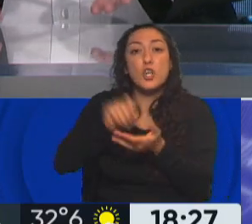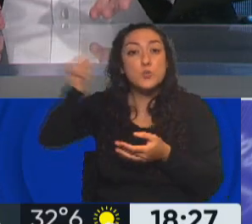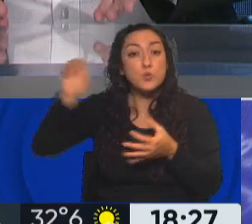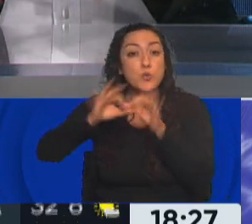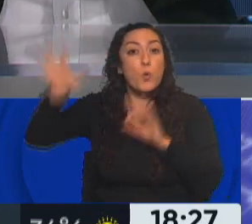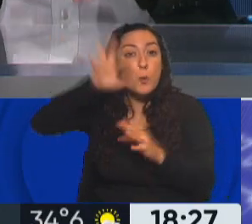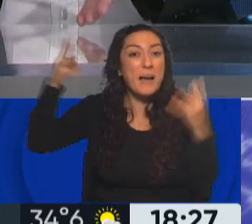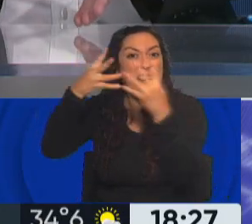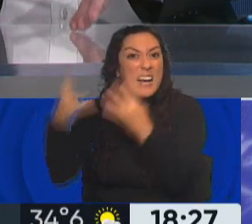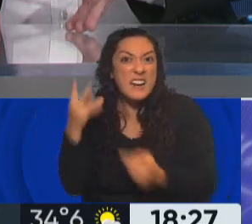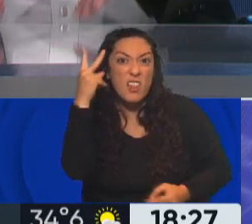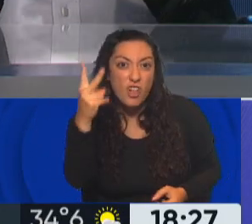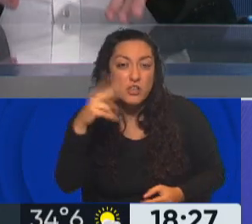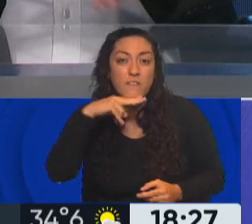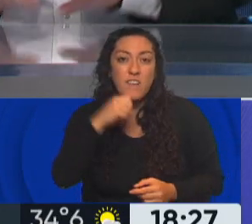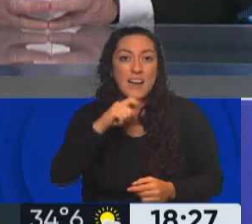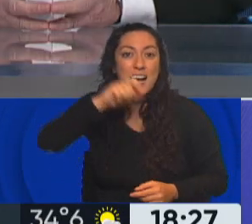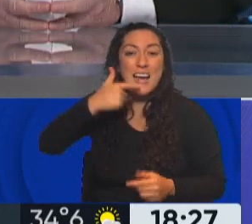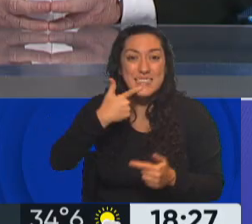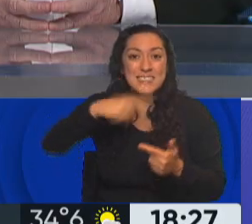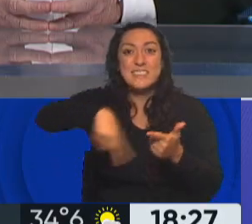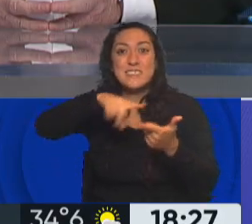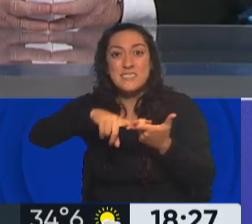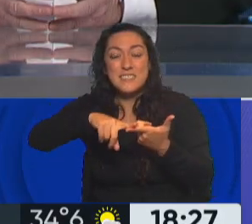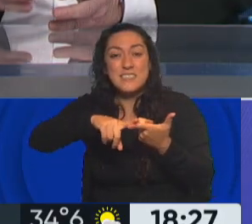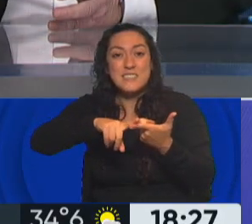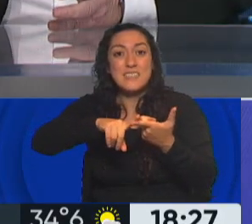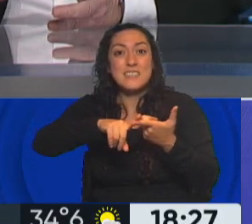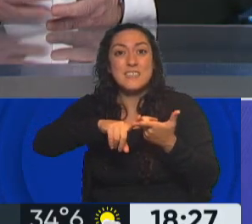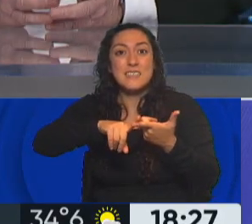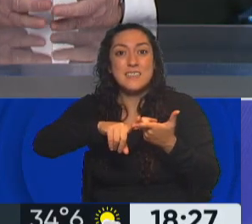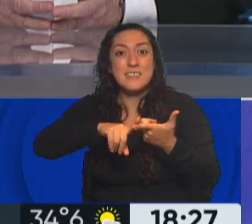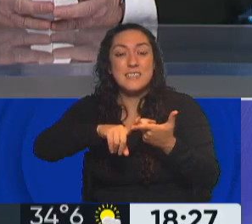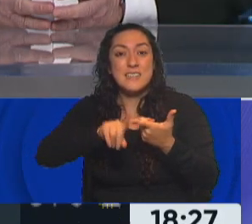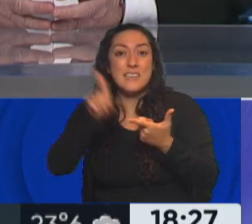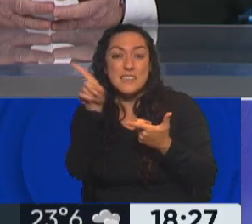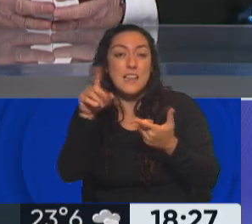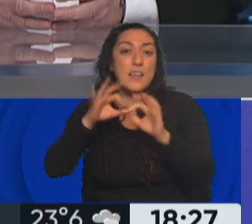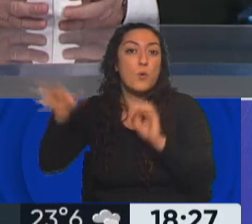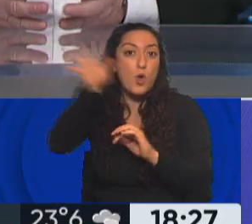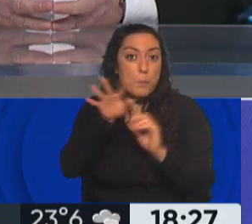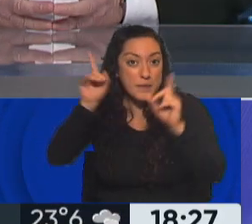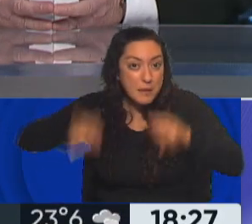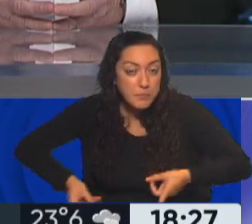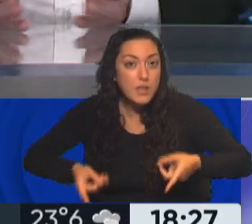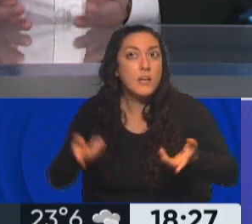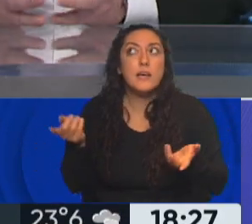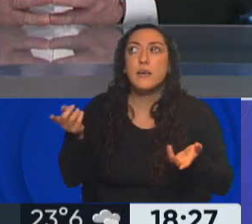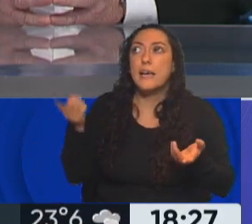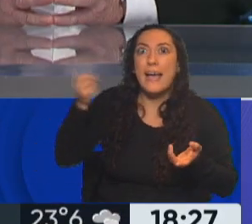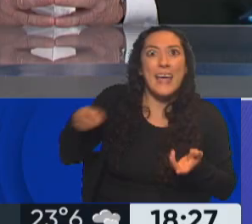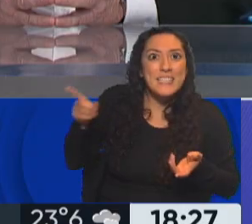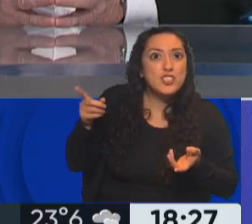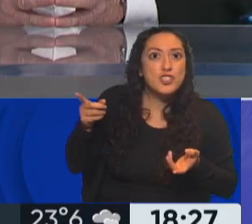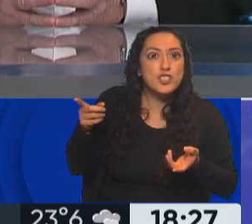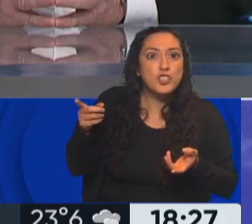2 guerras, la guerra en los Balcanes y ahora la guerra en el este de Europa. Y sin embargo, no